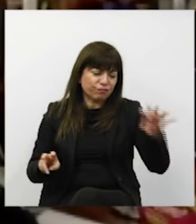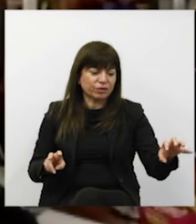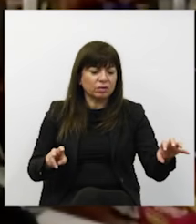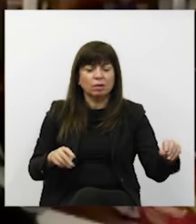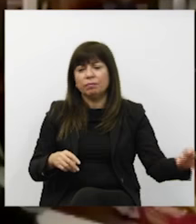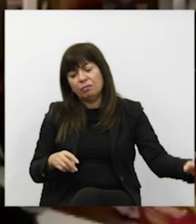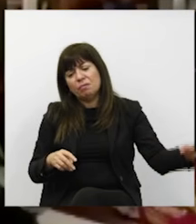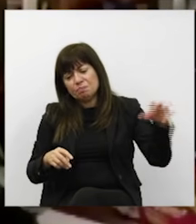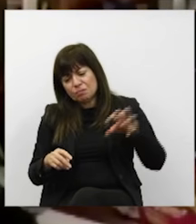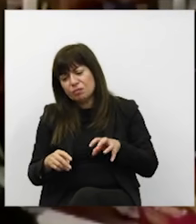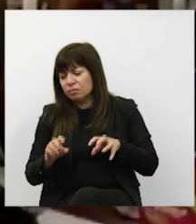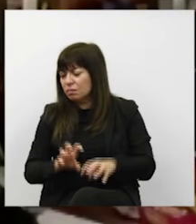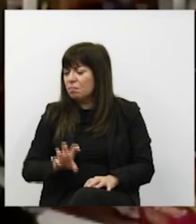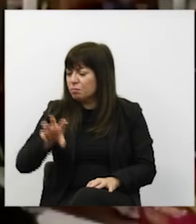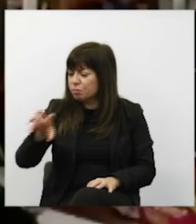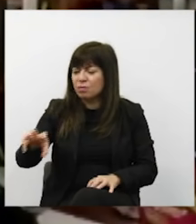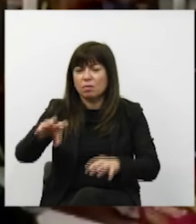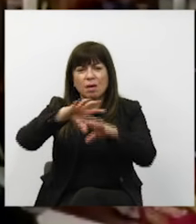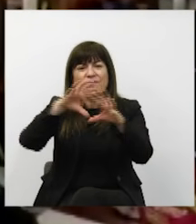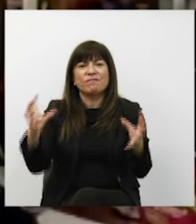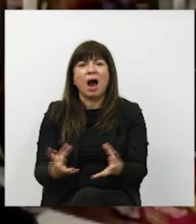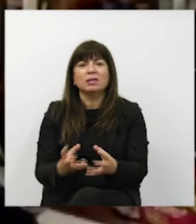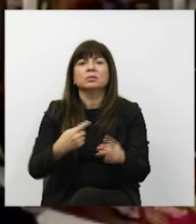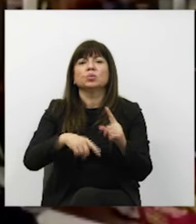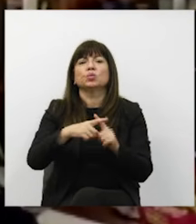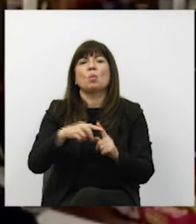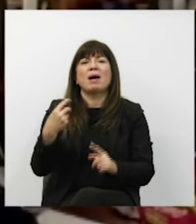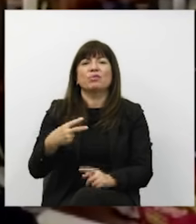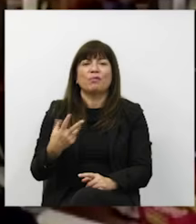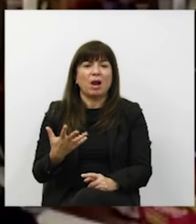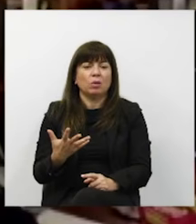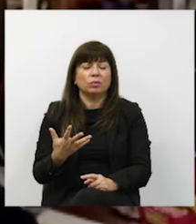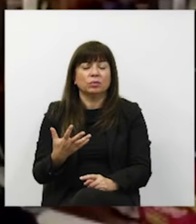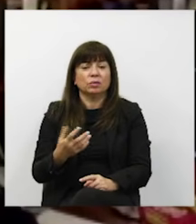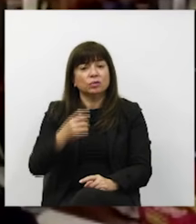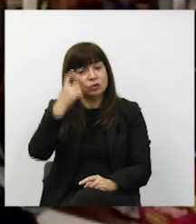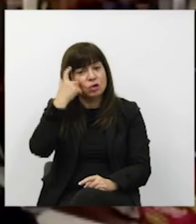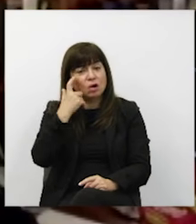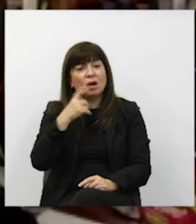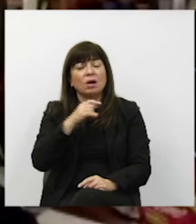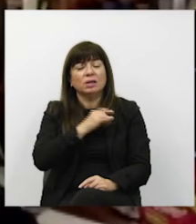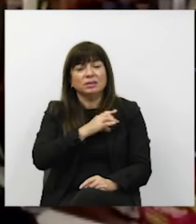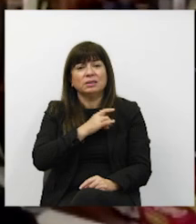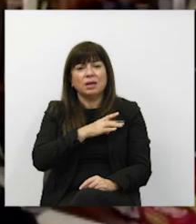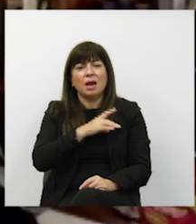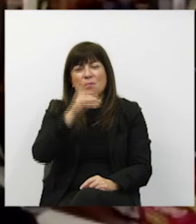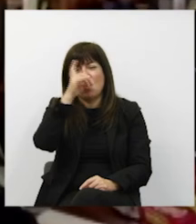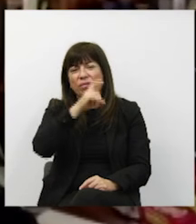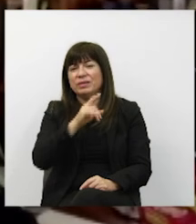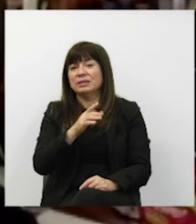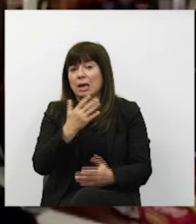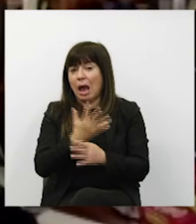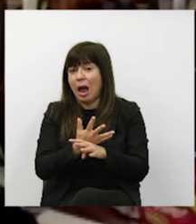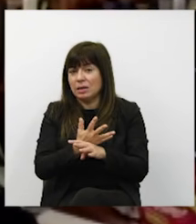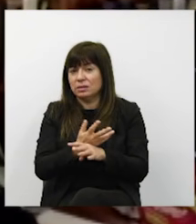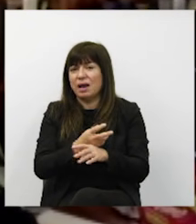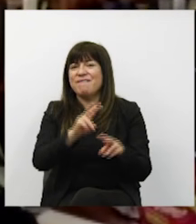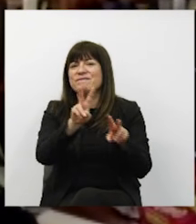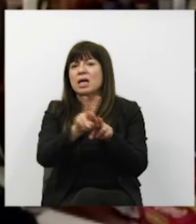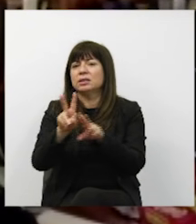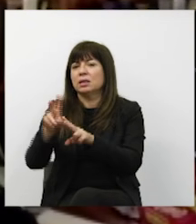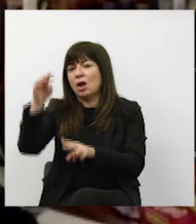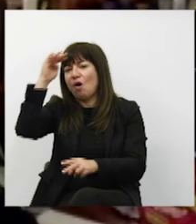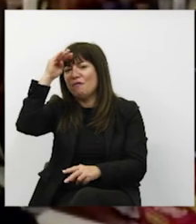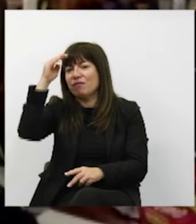vuelves a entregar y va sumando valor de esa manera. Y yo creo que Chile es muy difícil que tenga eso porque no tenemos vecinos